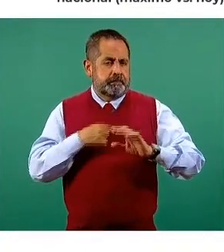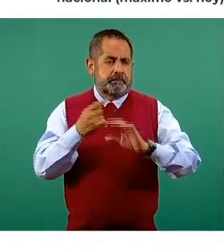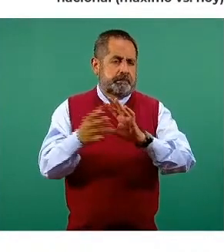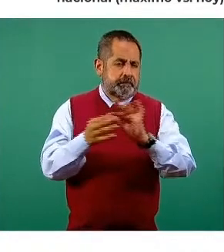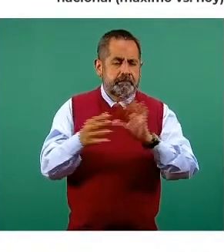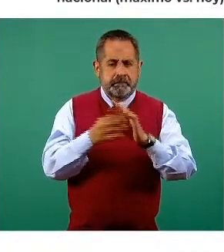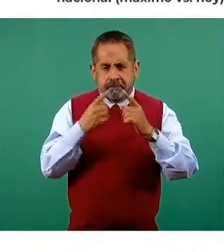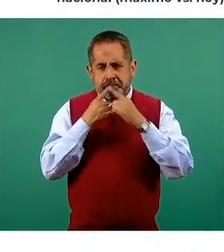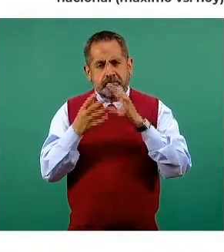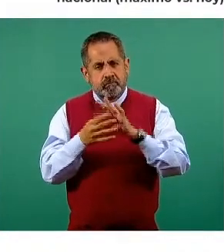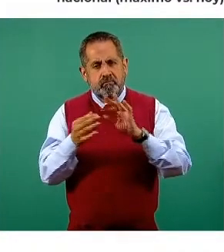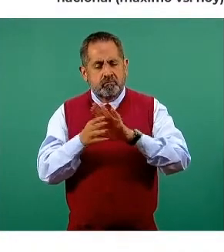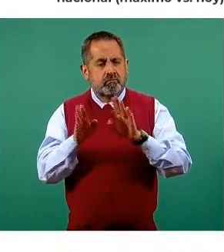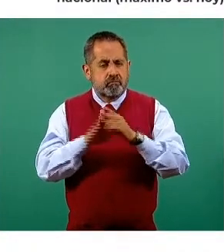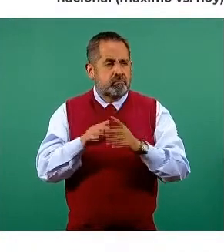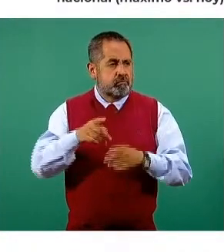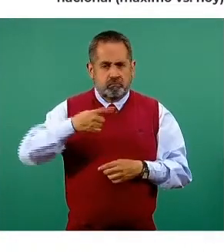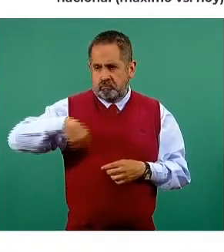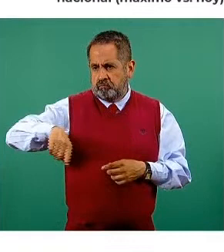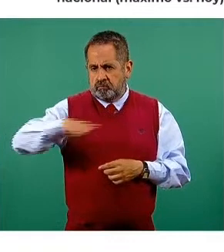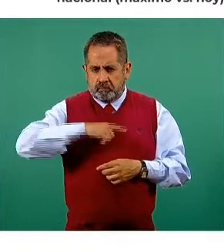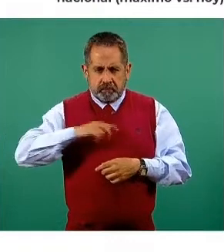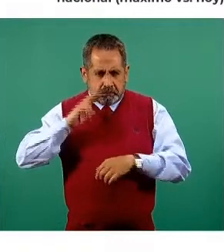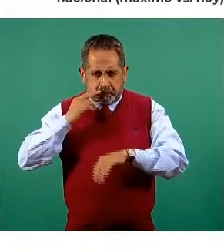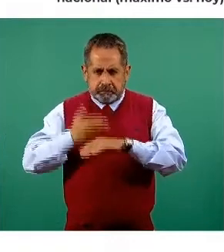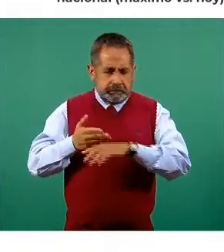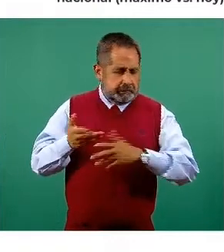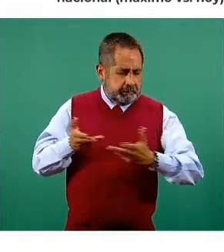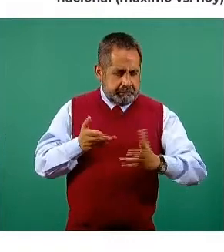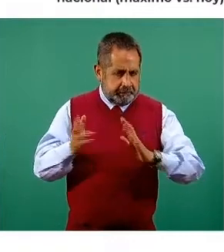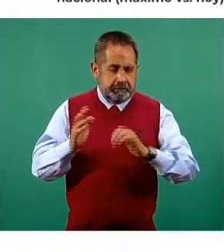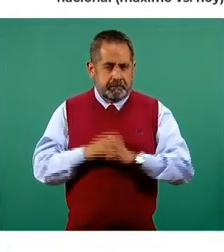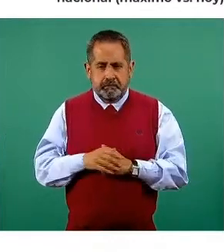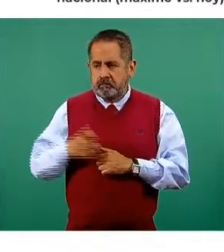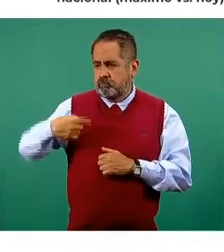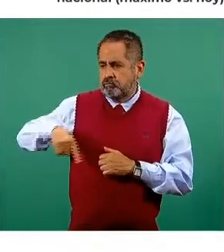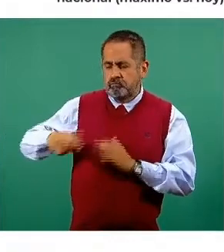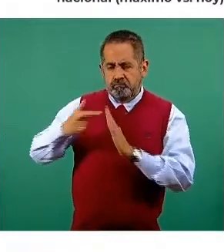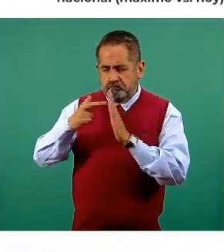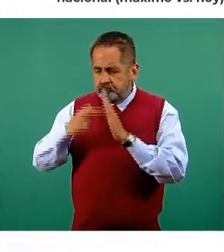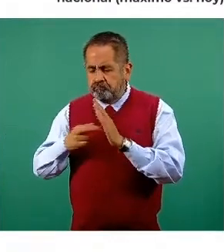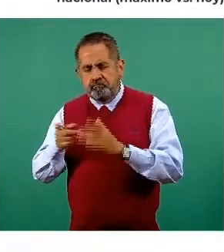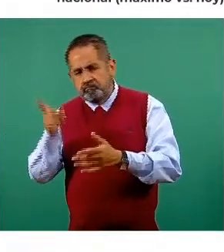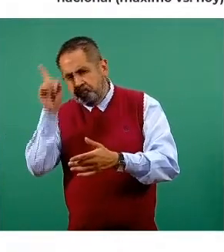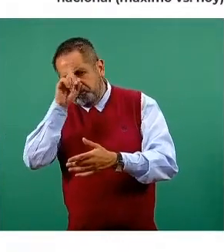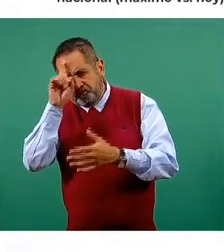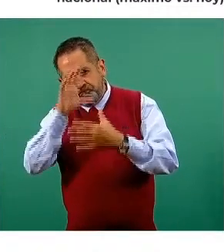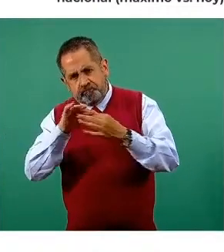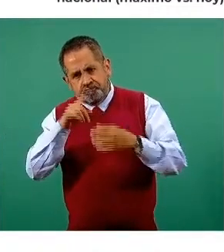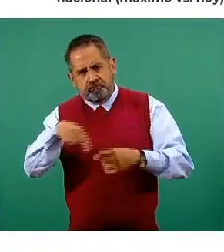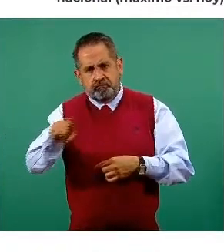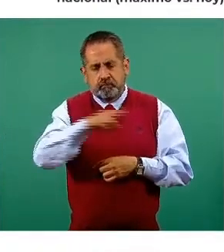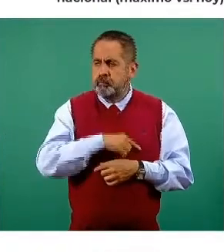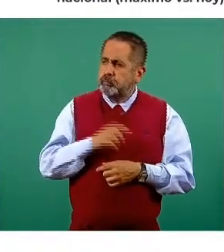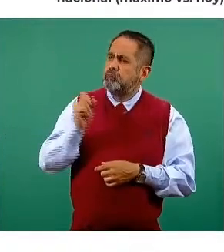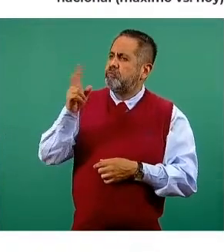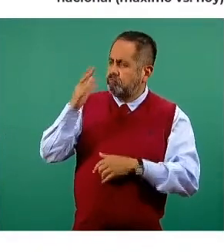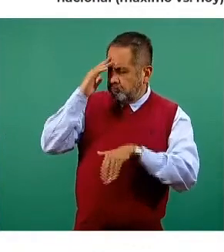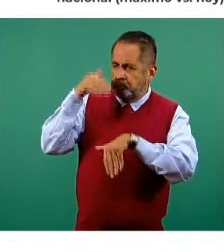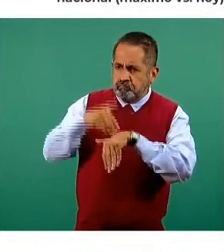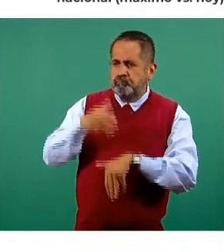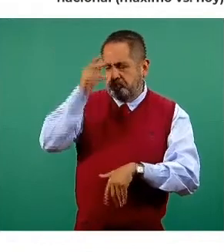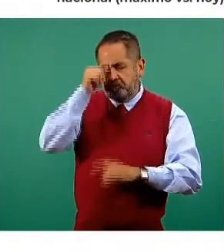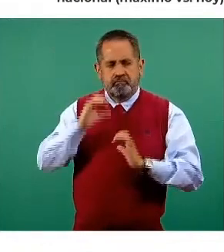estado llevando tanto ustedes como nosotros, es decir, tanto quienes hacemos las recomendaciones como quienes las escuchan, las